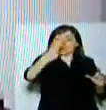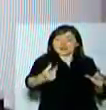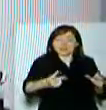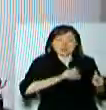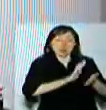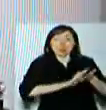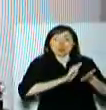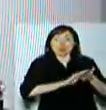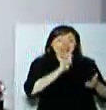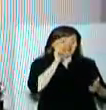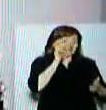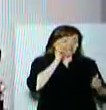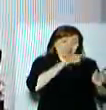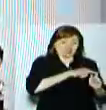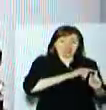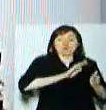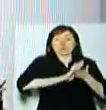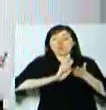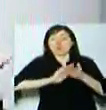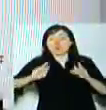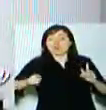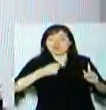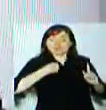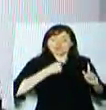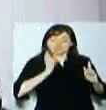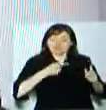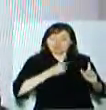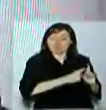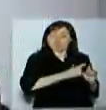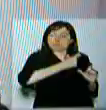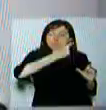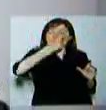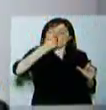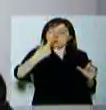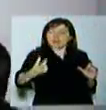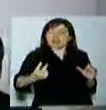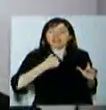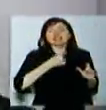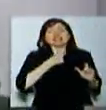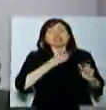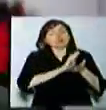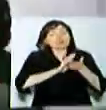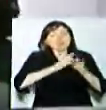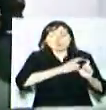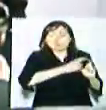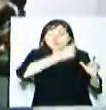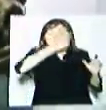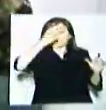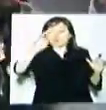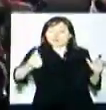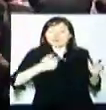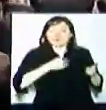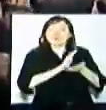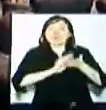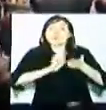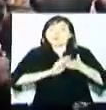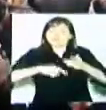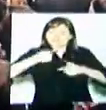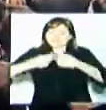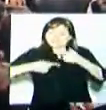viejas generaciones. Creo que ese debe ser mi rol, un puente entre las nuevas generaciones y